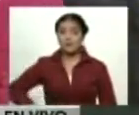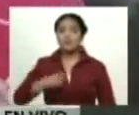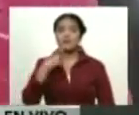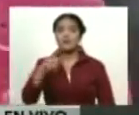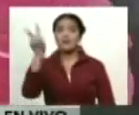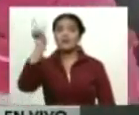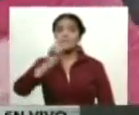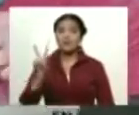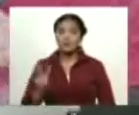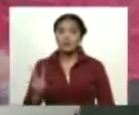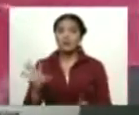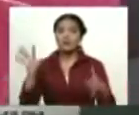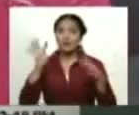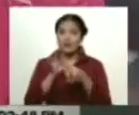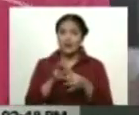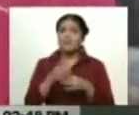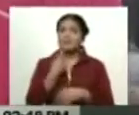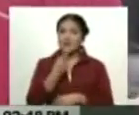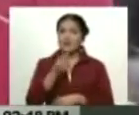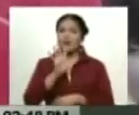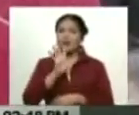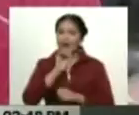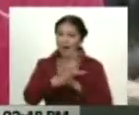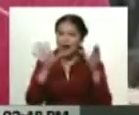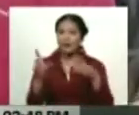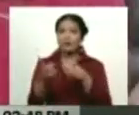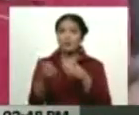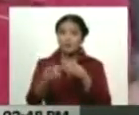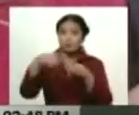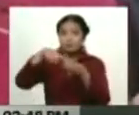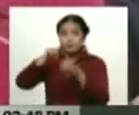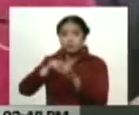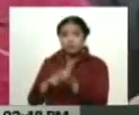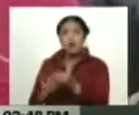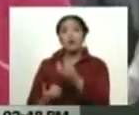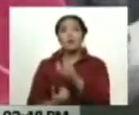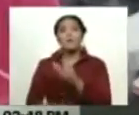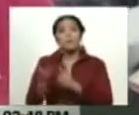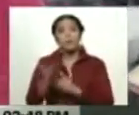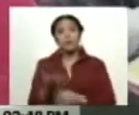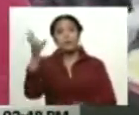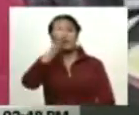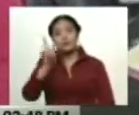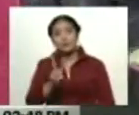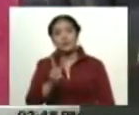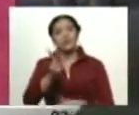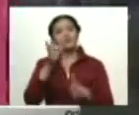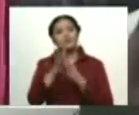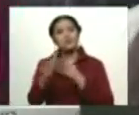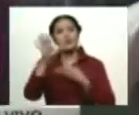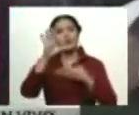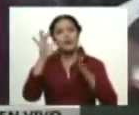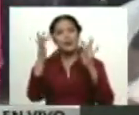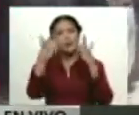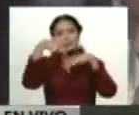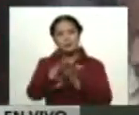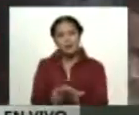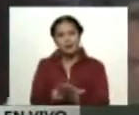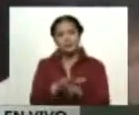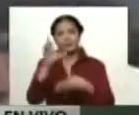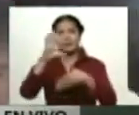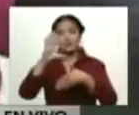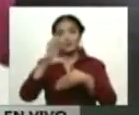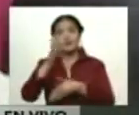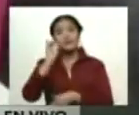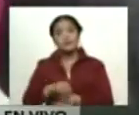es un ancla, utilizó esta palabra textualmente, para referirse a la importancia de nuestro país dentro de la geopolítica regional. Y